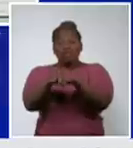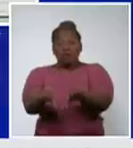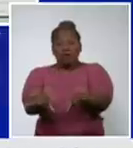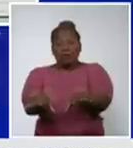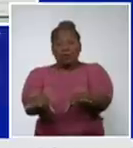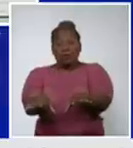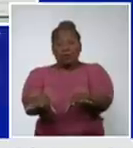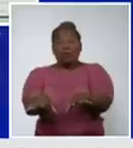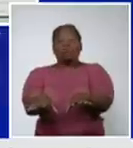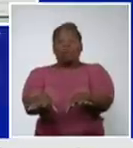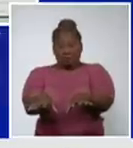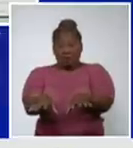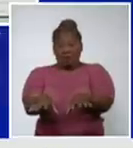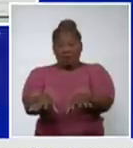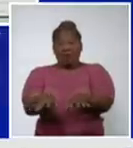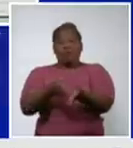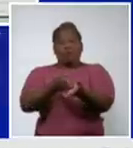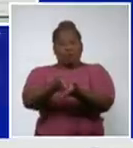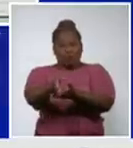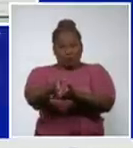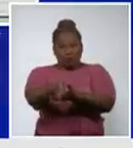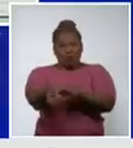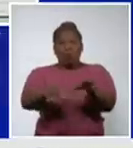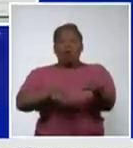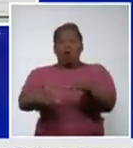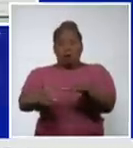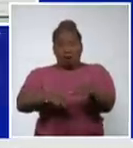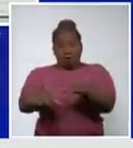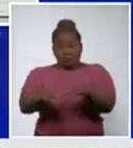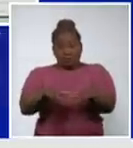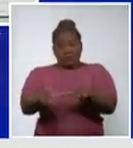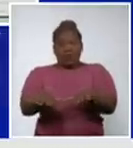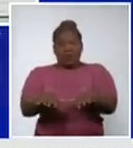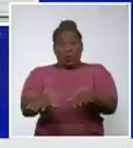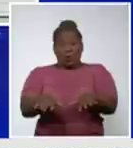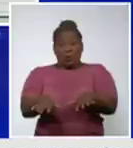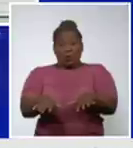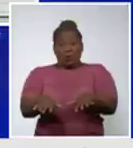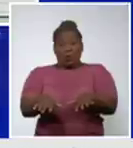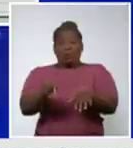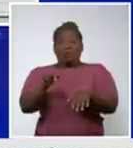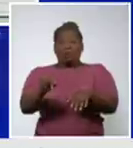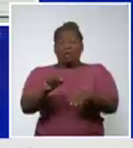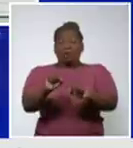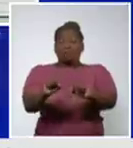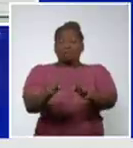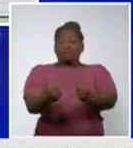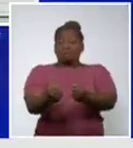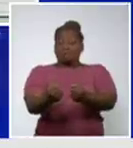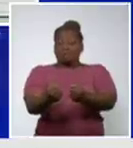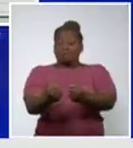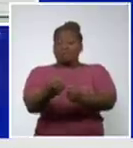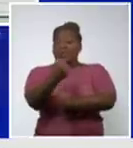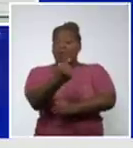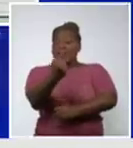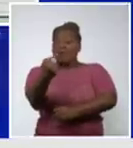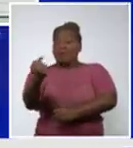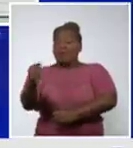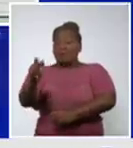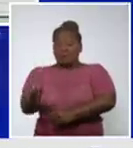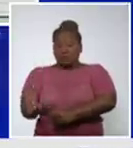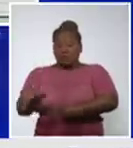desmontar ninguna acción desde el punto de vista de la restricción que cada persona debe